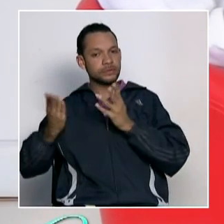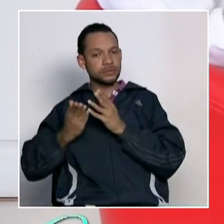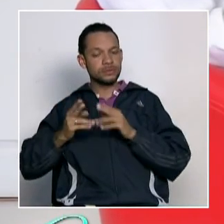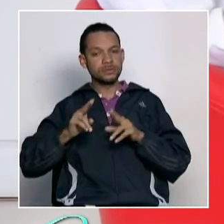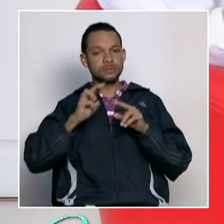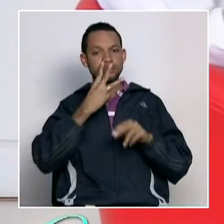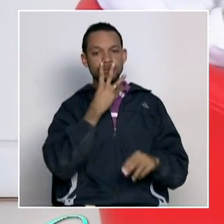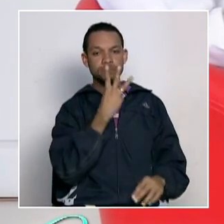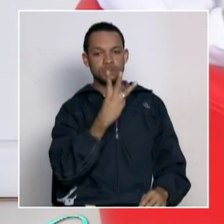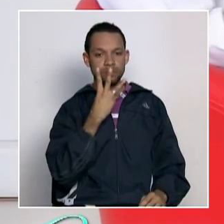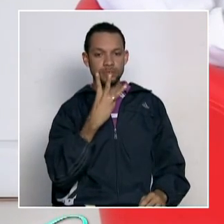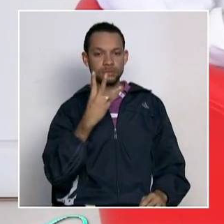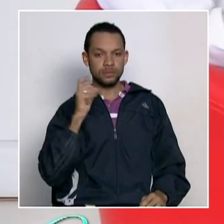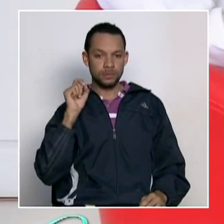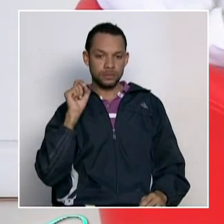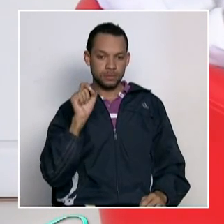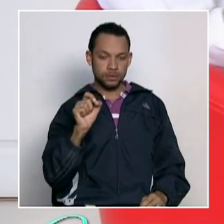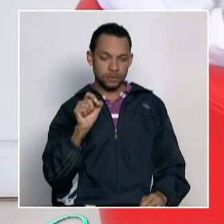página